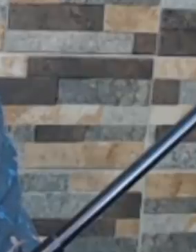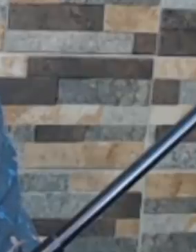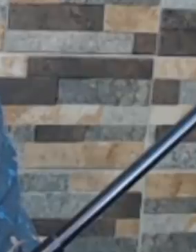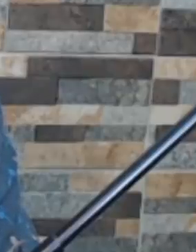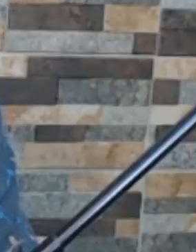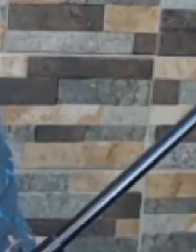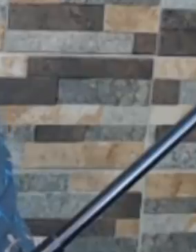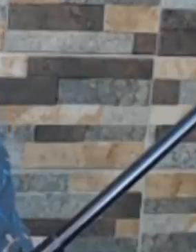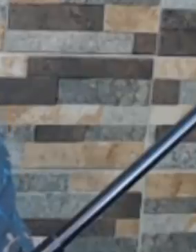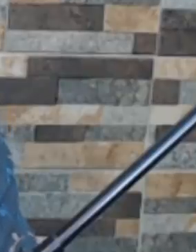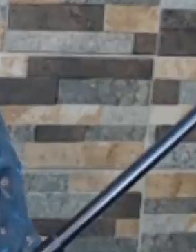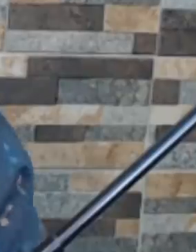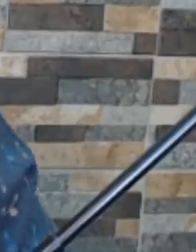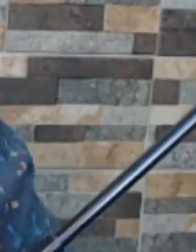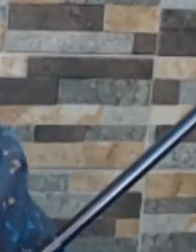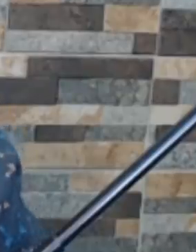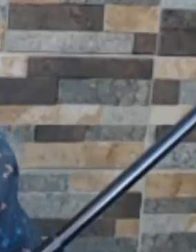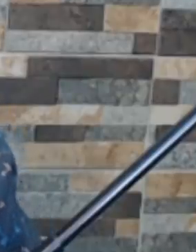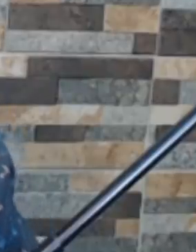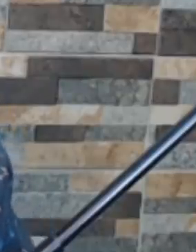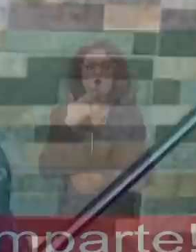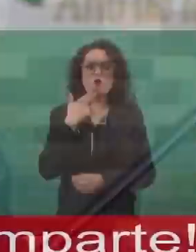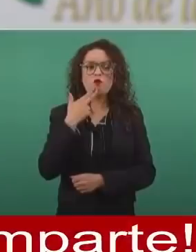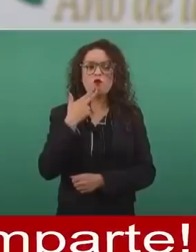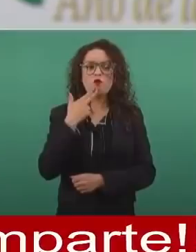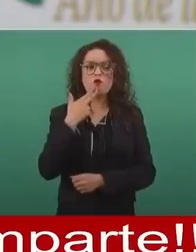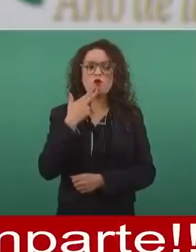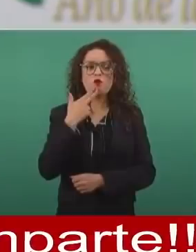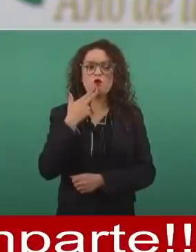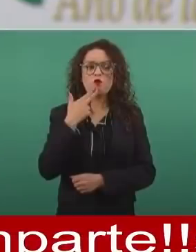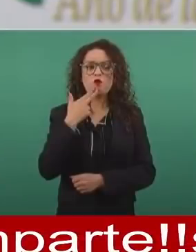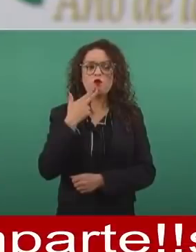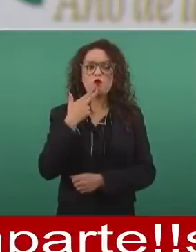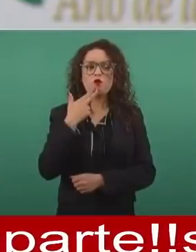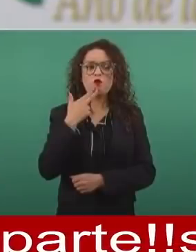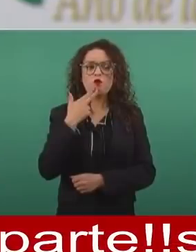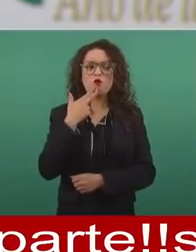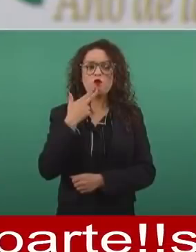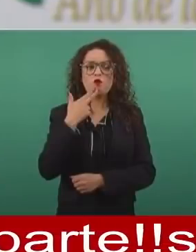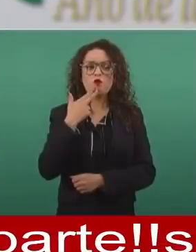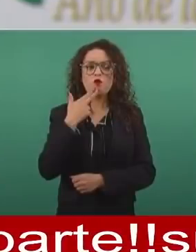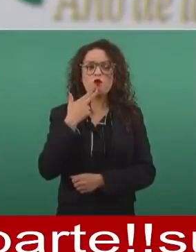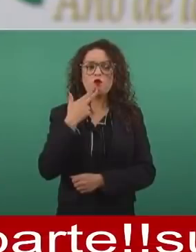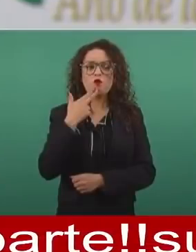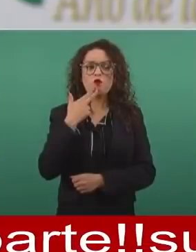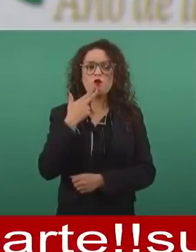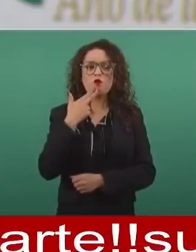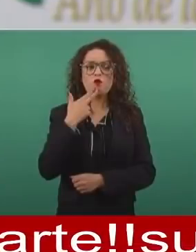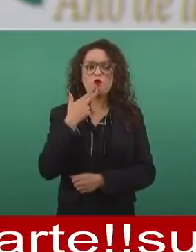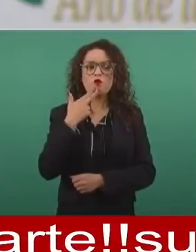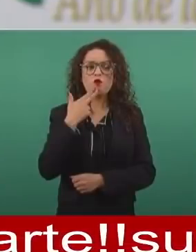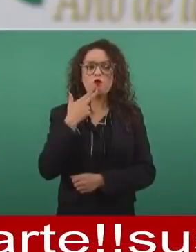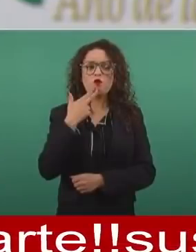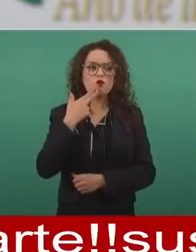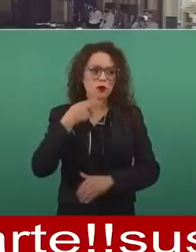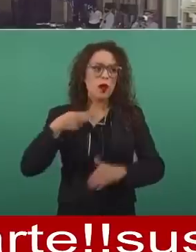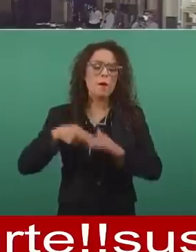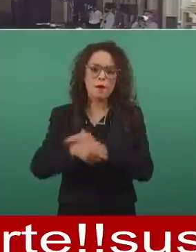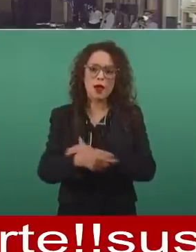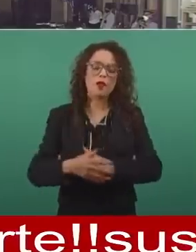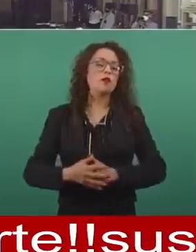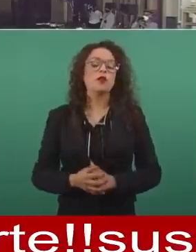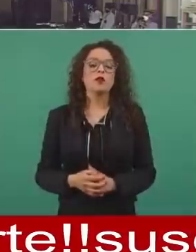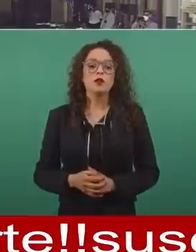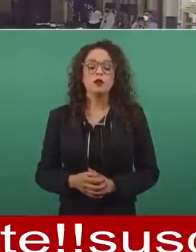Escuchemos, y luego le explico. ¿Sale? Vamos a escuchar. A ver, presidente, ¿qué dijo el presidente a esta pregunta? ¿Considera